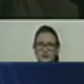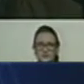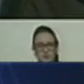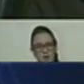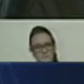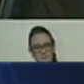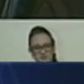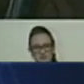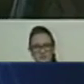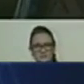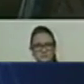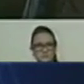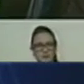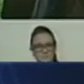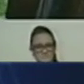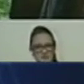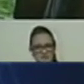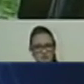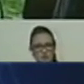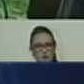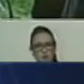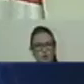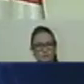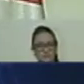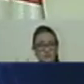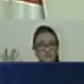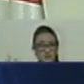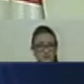España? El ministro del Interior.